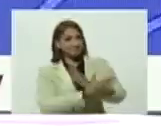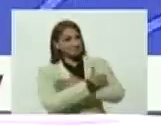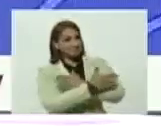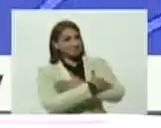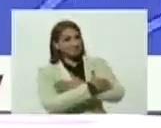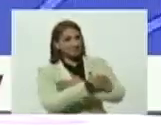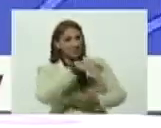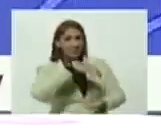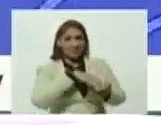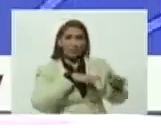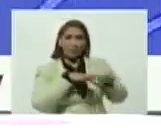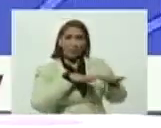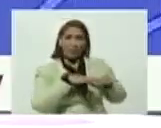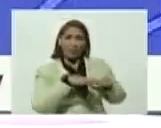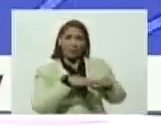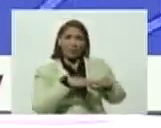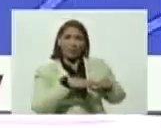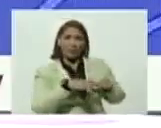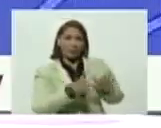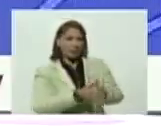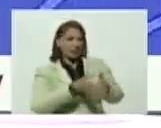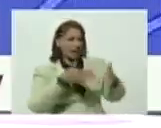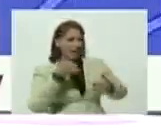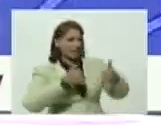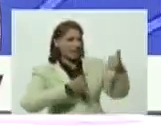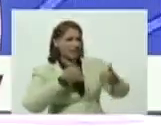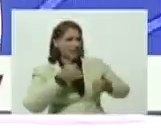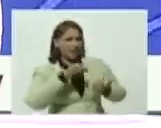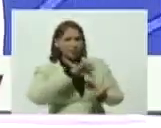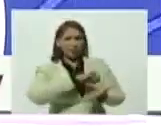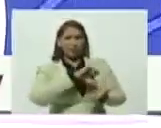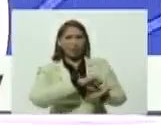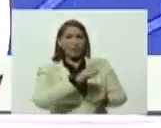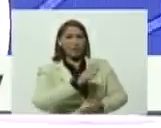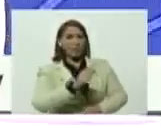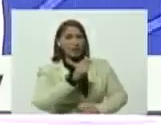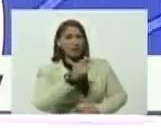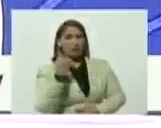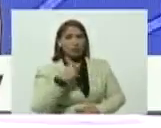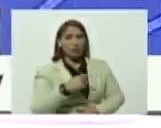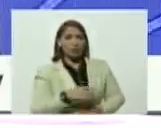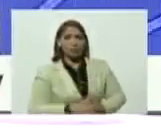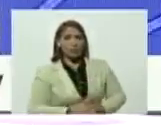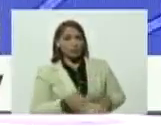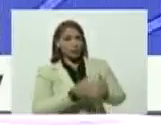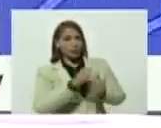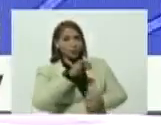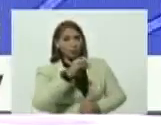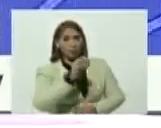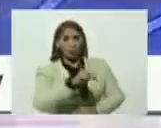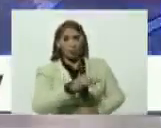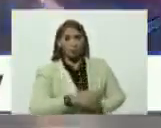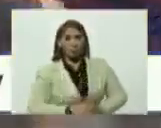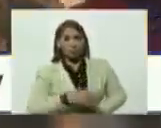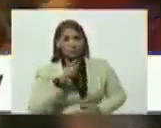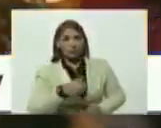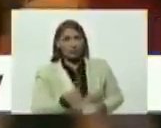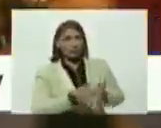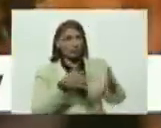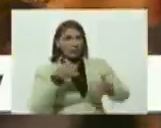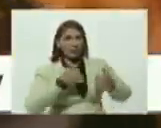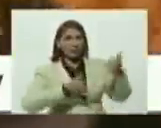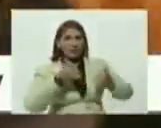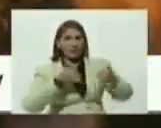felicitar al Estado Cojedes, tremendo candidato en Tinaquillo tenemos con John Moreno y tremenda candidata a